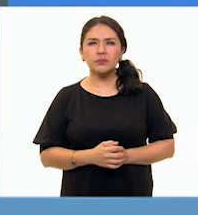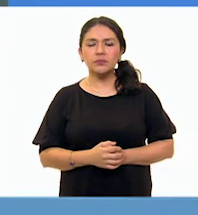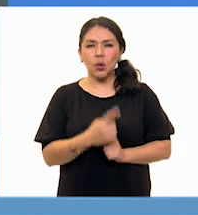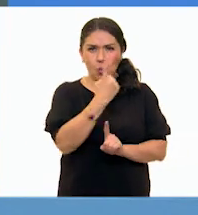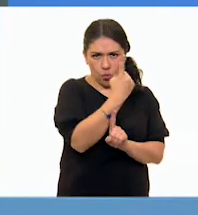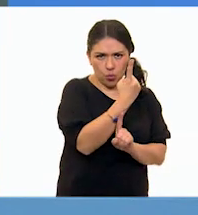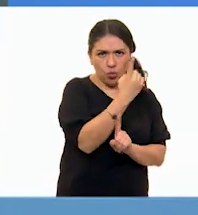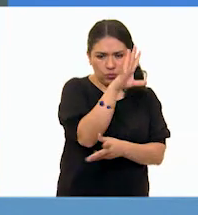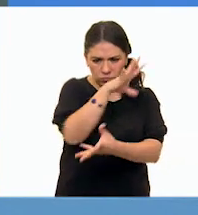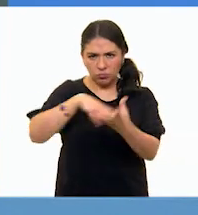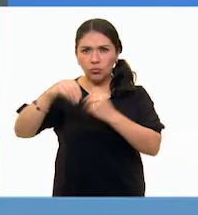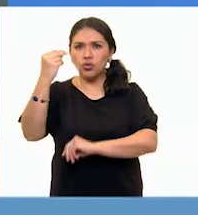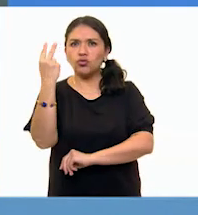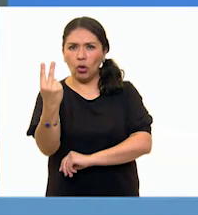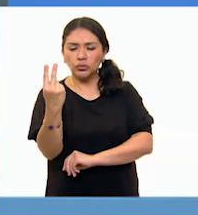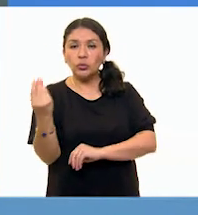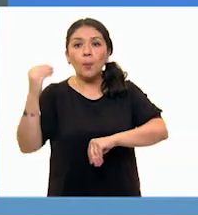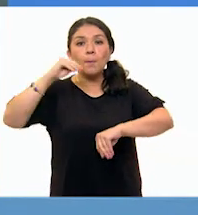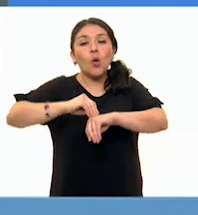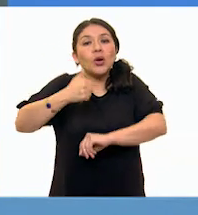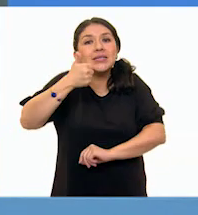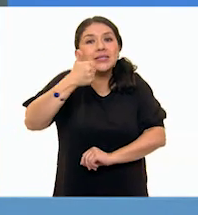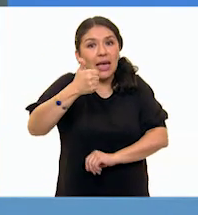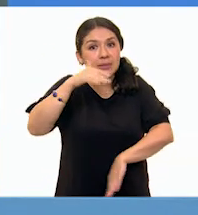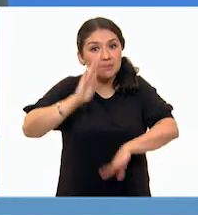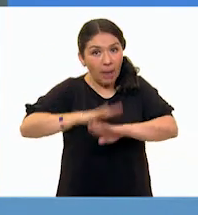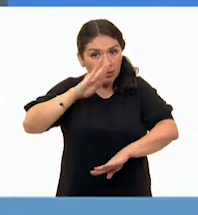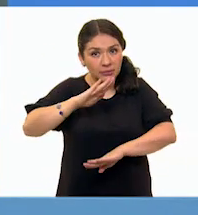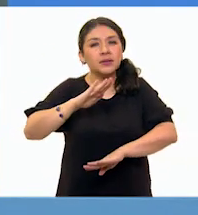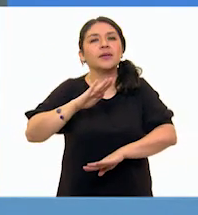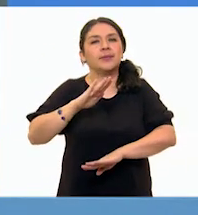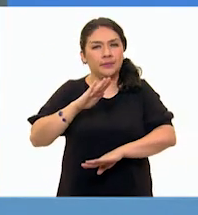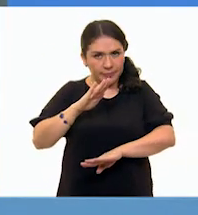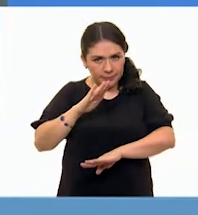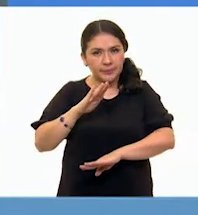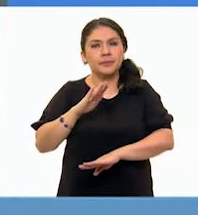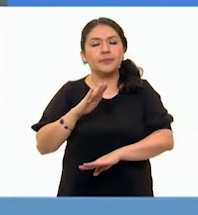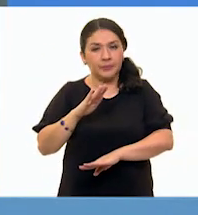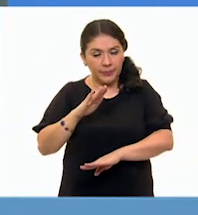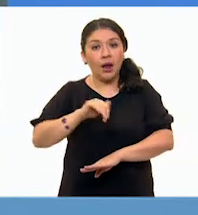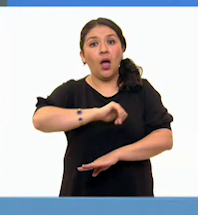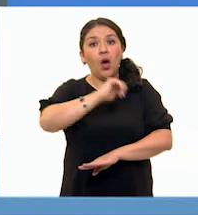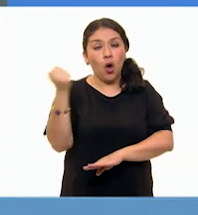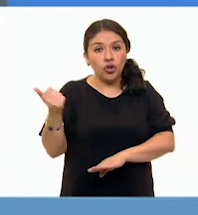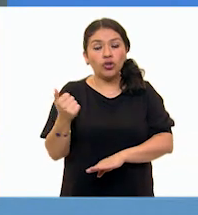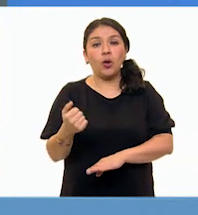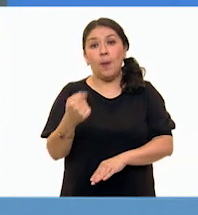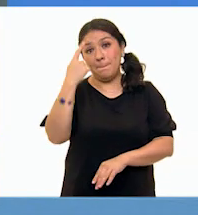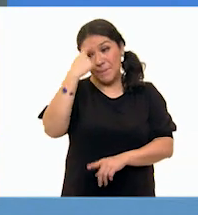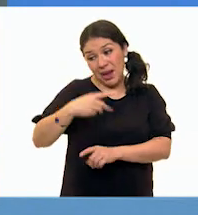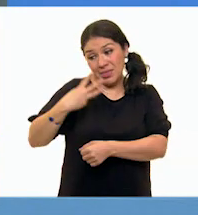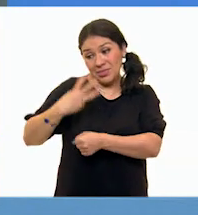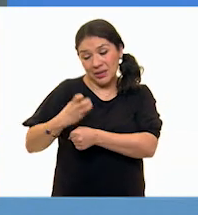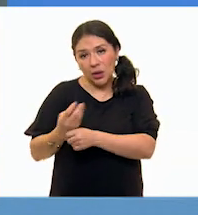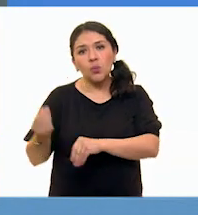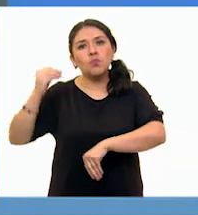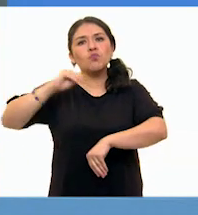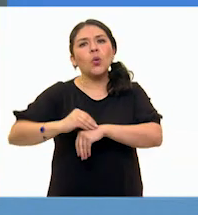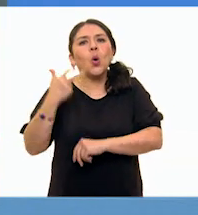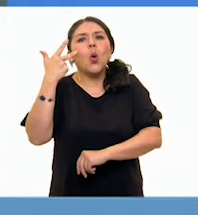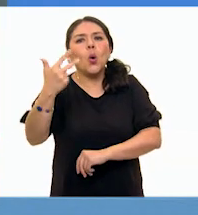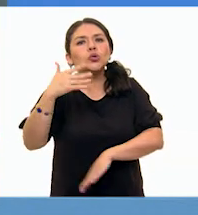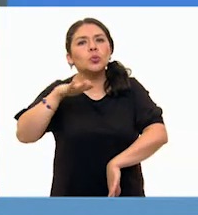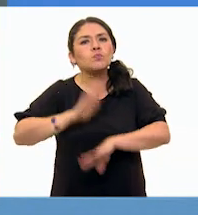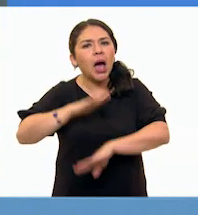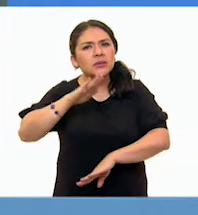2. Se aumentaron 6, mientras que para formar la figura 3 se aumentaron 8 cerillos. Y